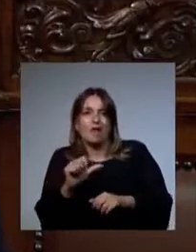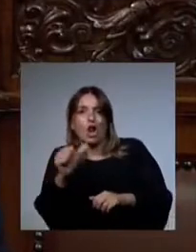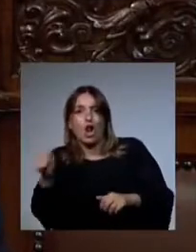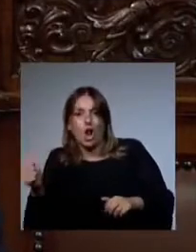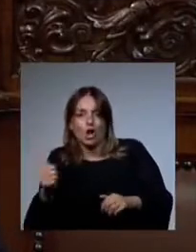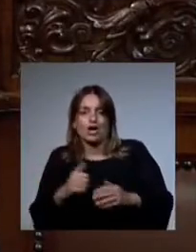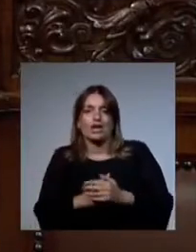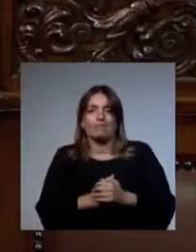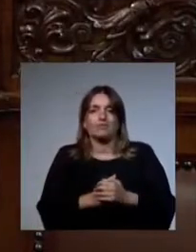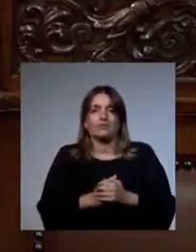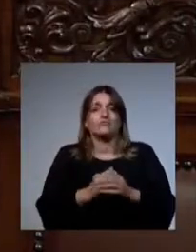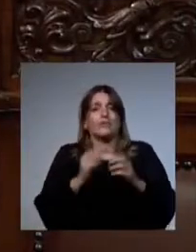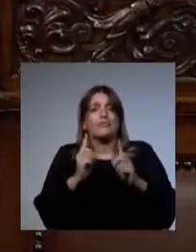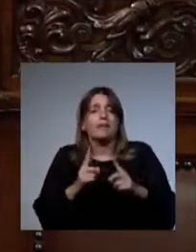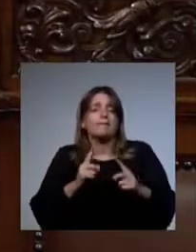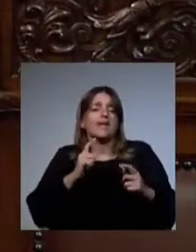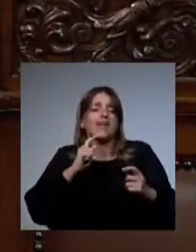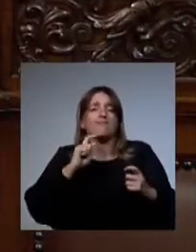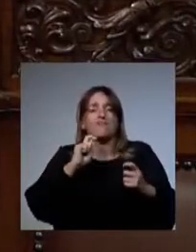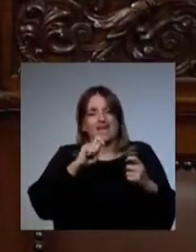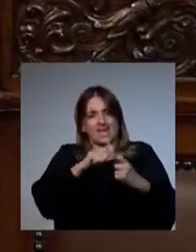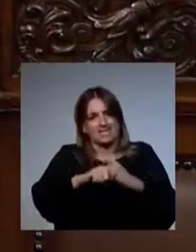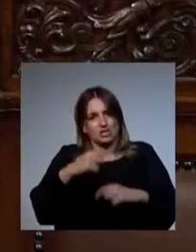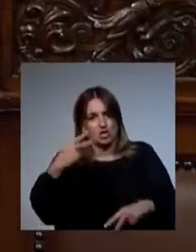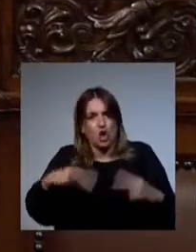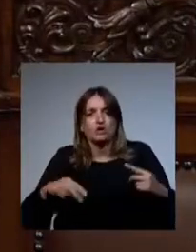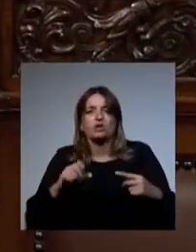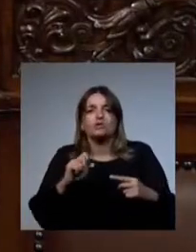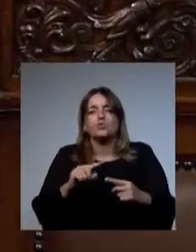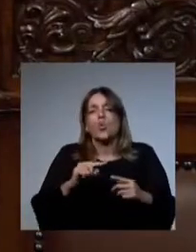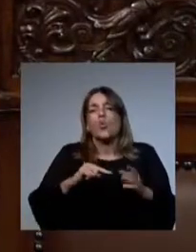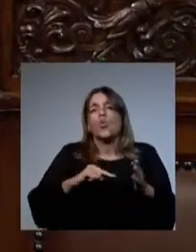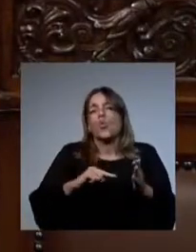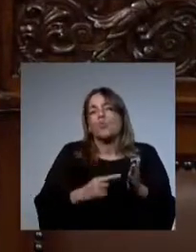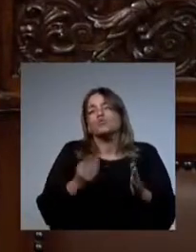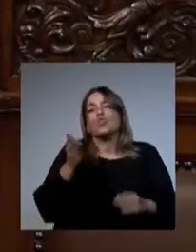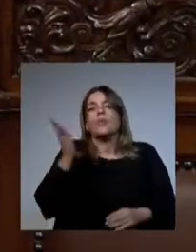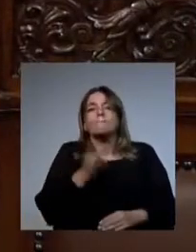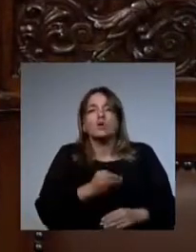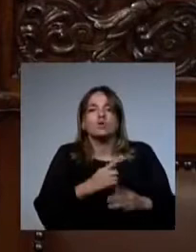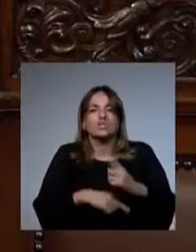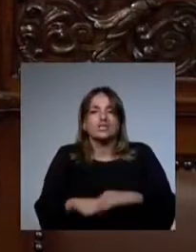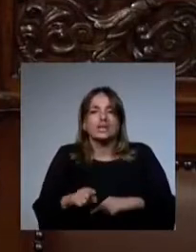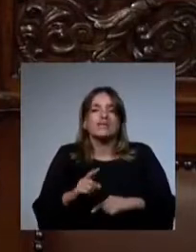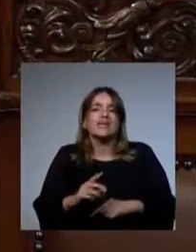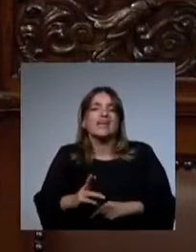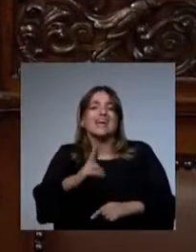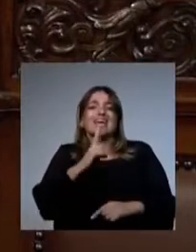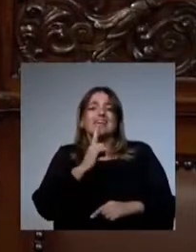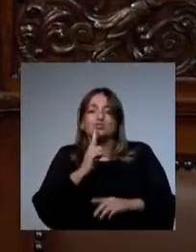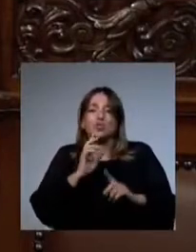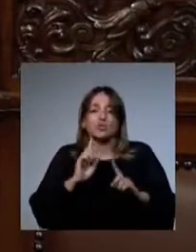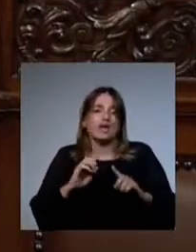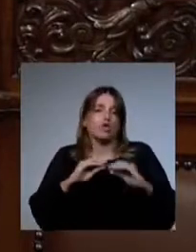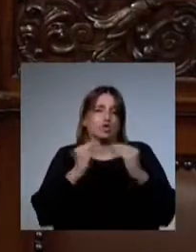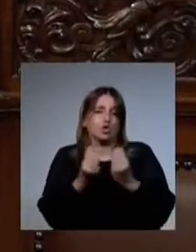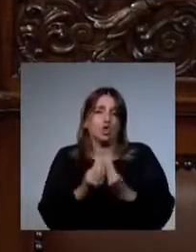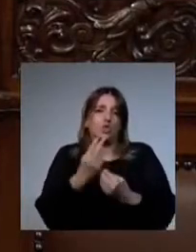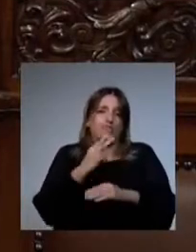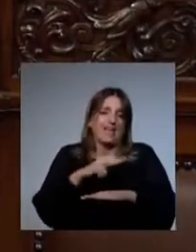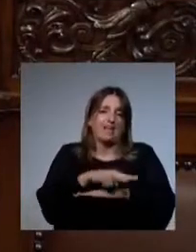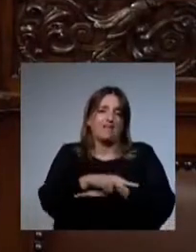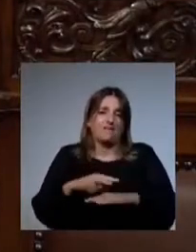Más importante aún es la variación en puntos porcentuales del resultado fiscal